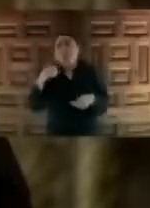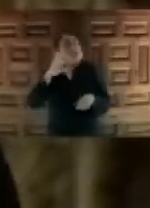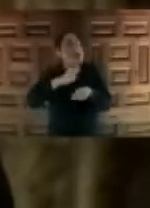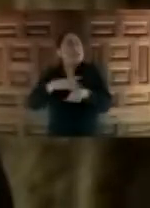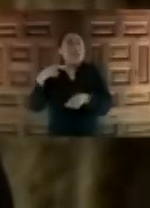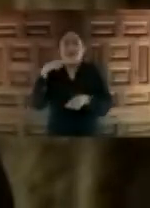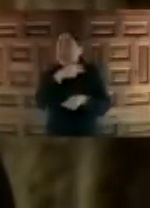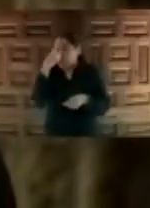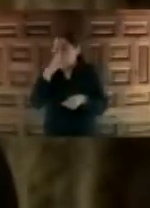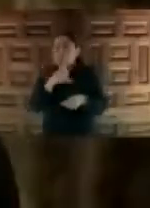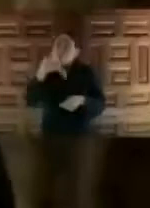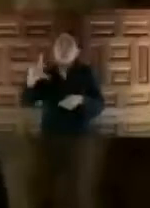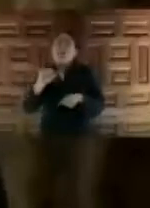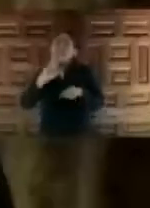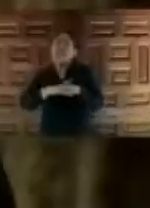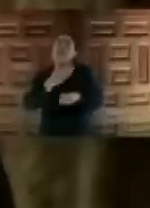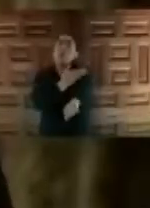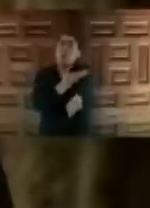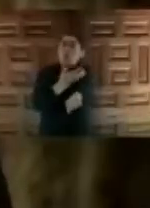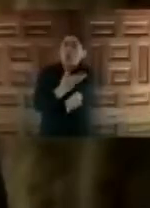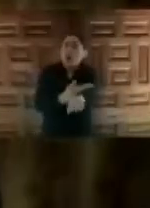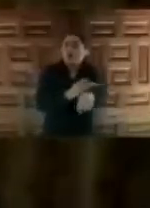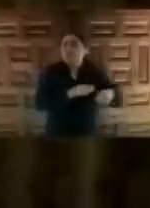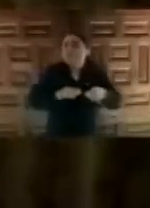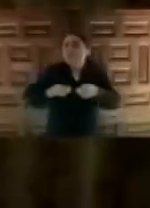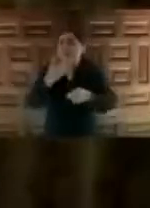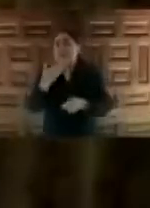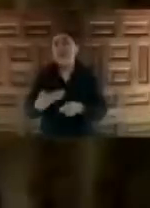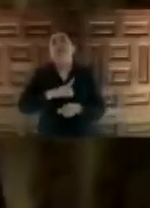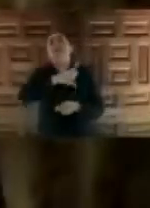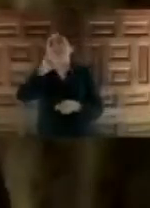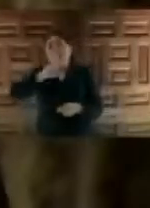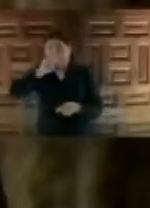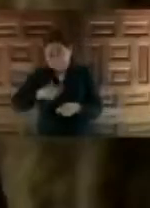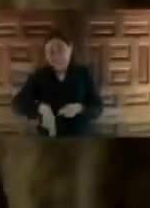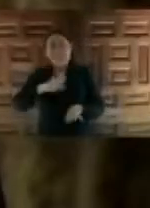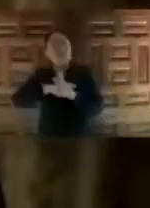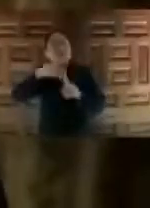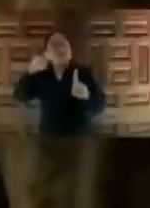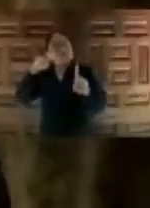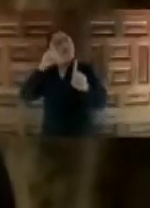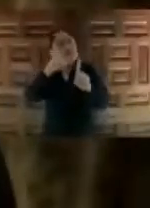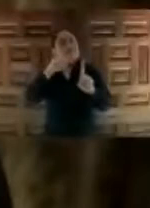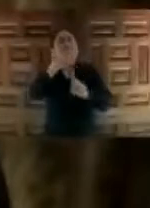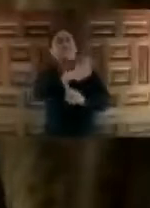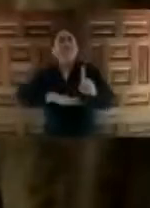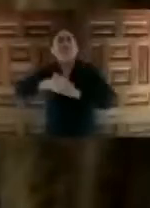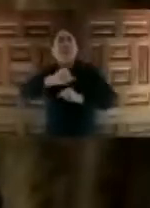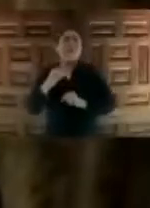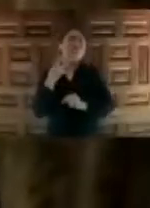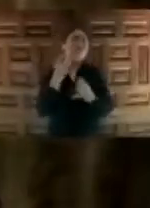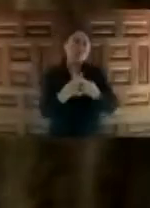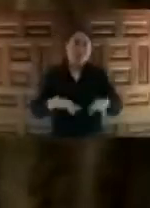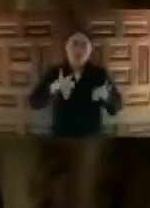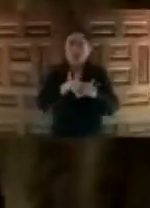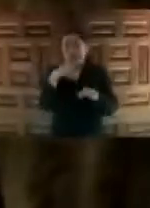eficiente para su coordinación. Y también es verdad que habrá que tener el foco en el entorno político, en la configuración